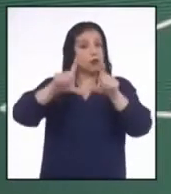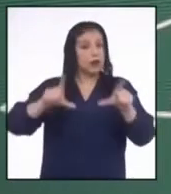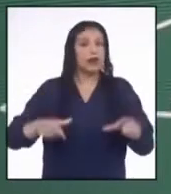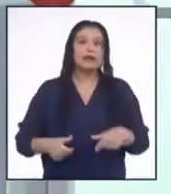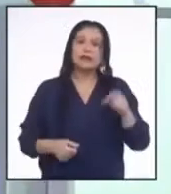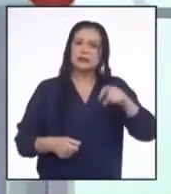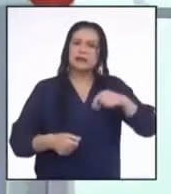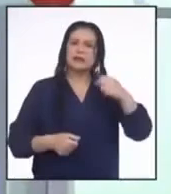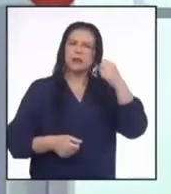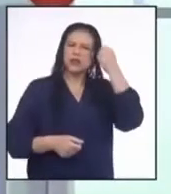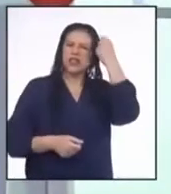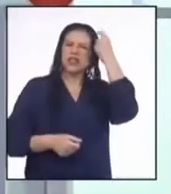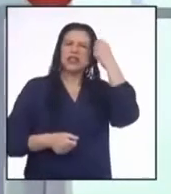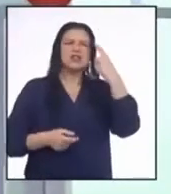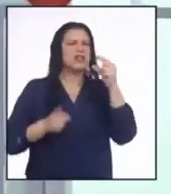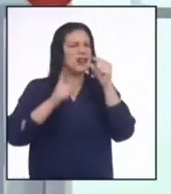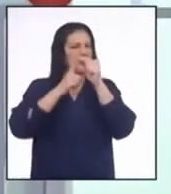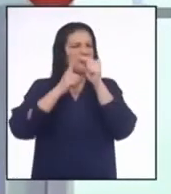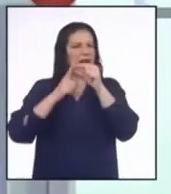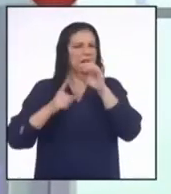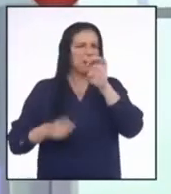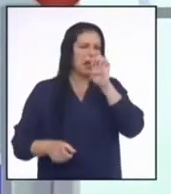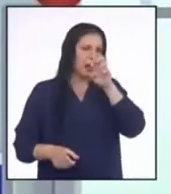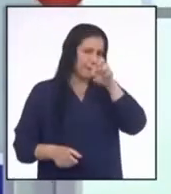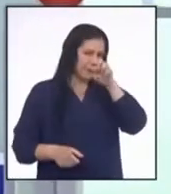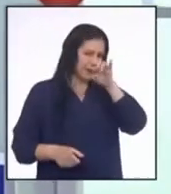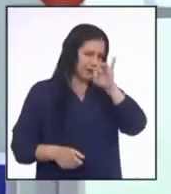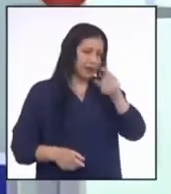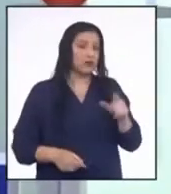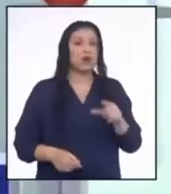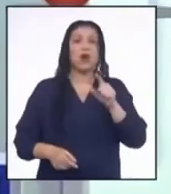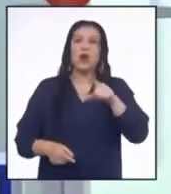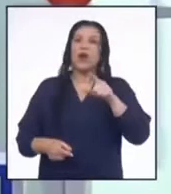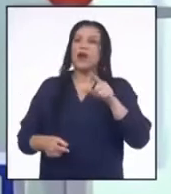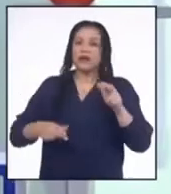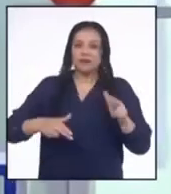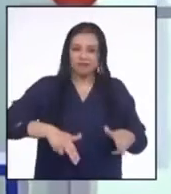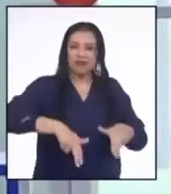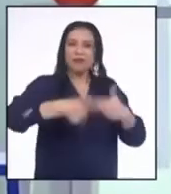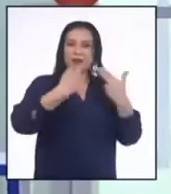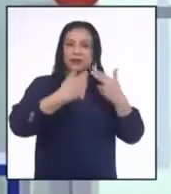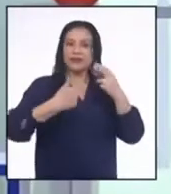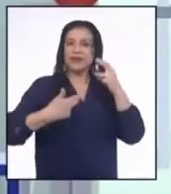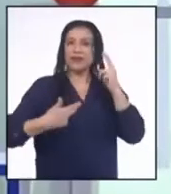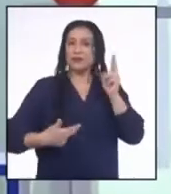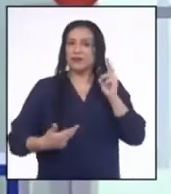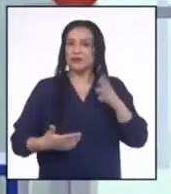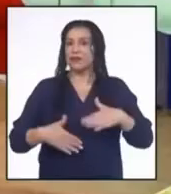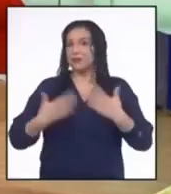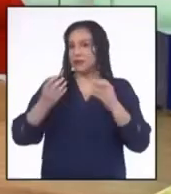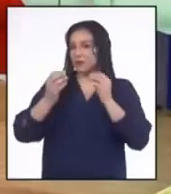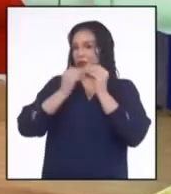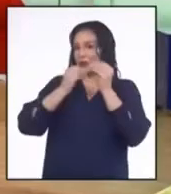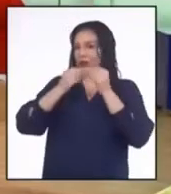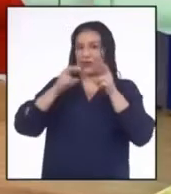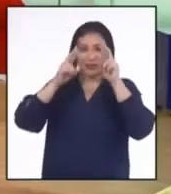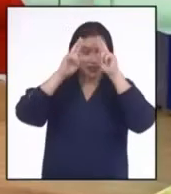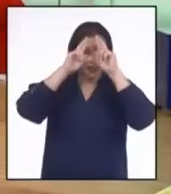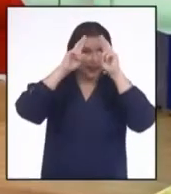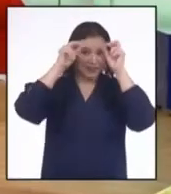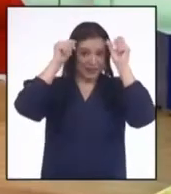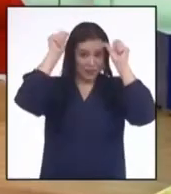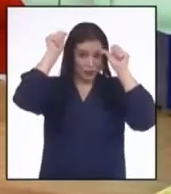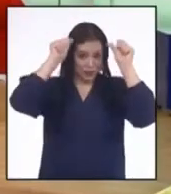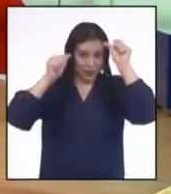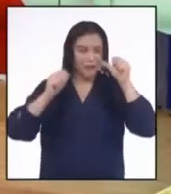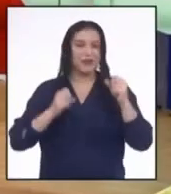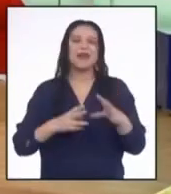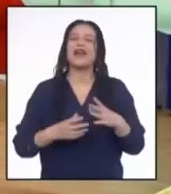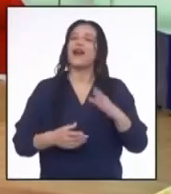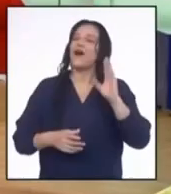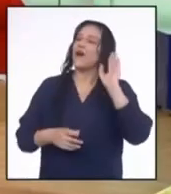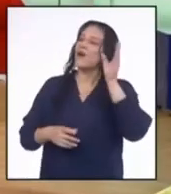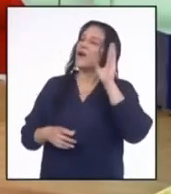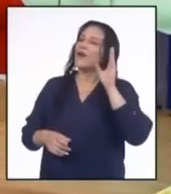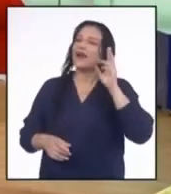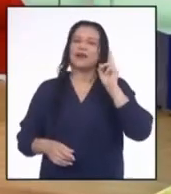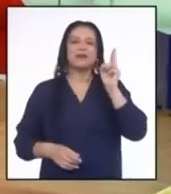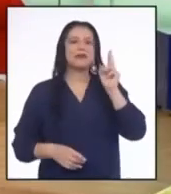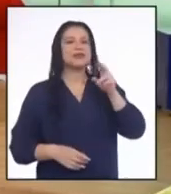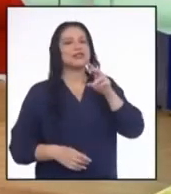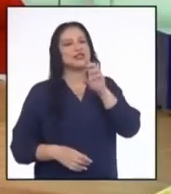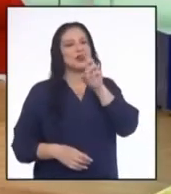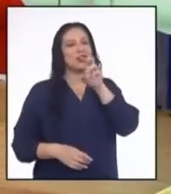esa inquietud. ¿Qué te parece, Steph, si llamamos a la profesora para resolver esa duda? Hola, profesora